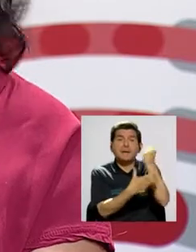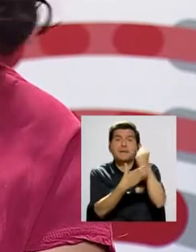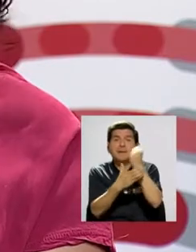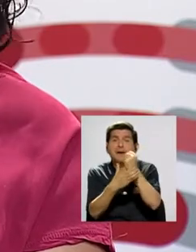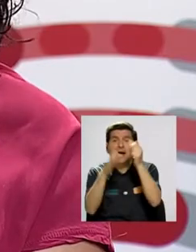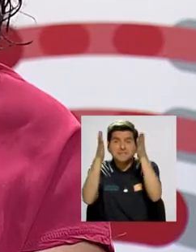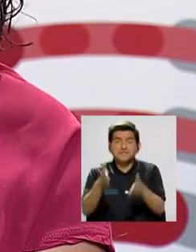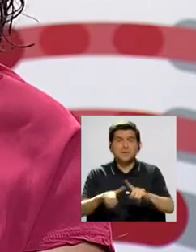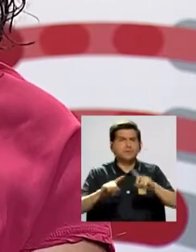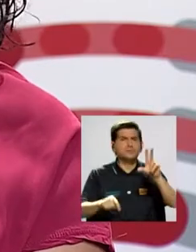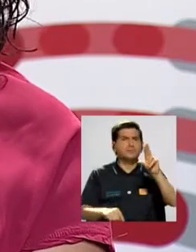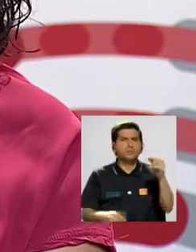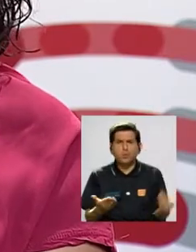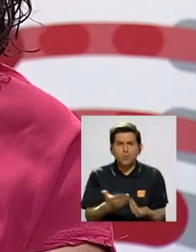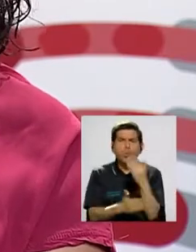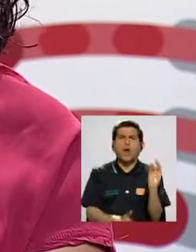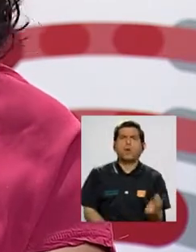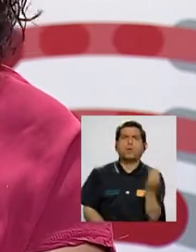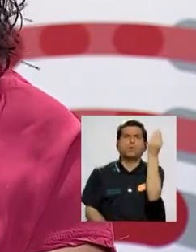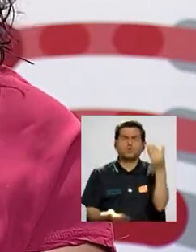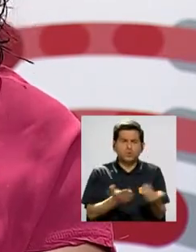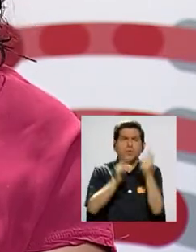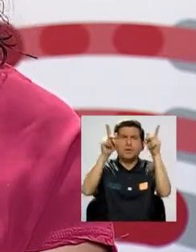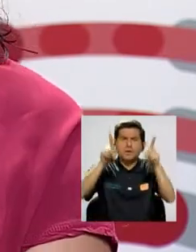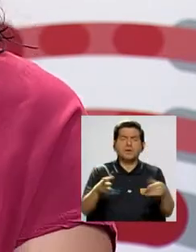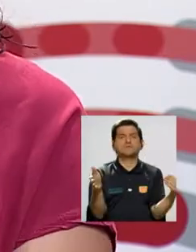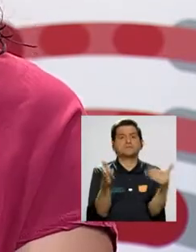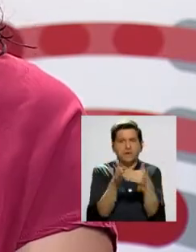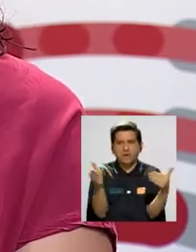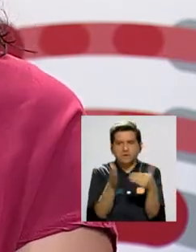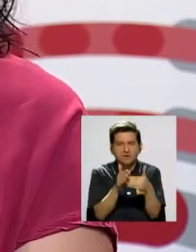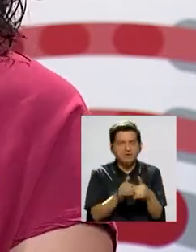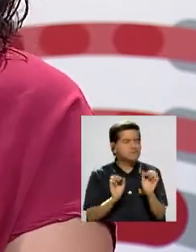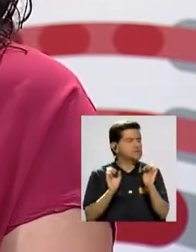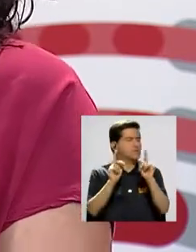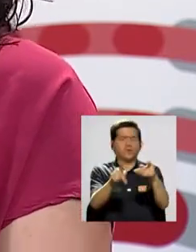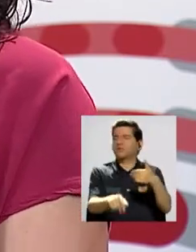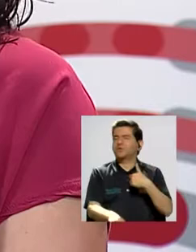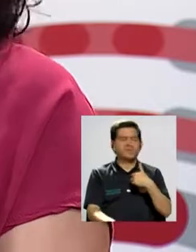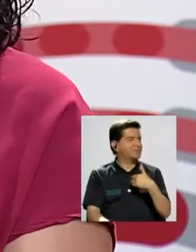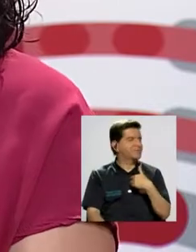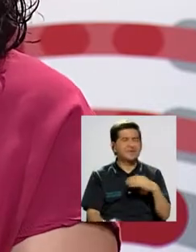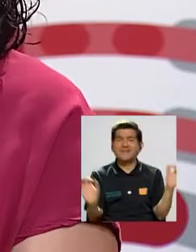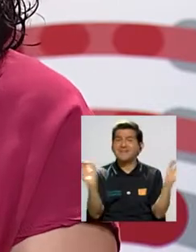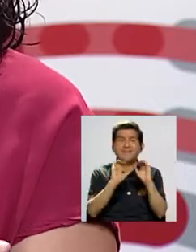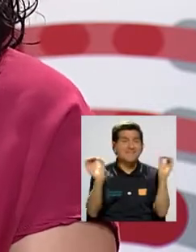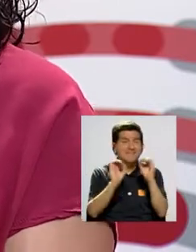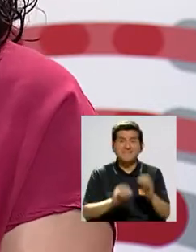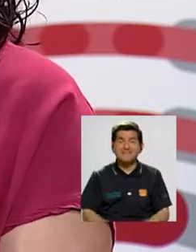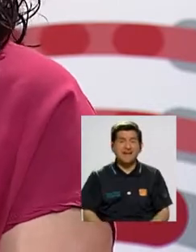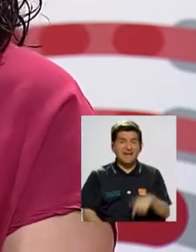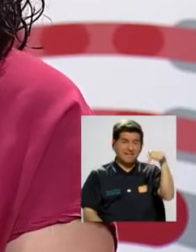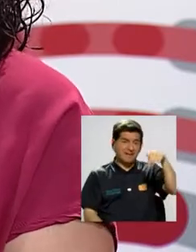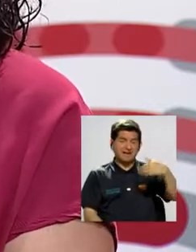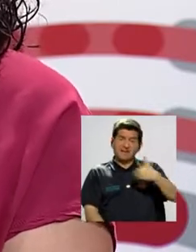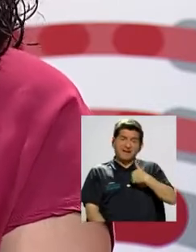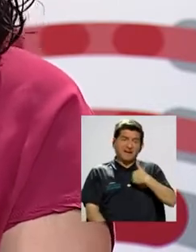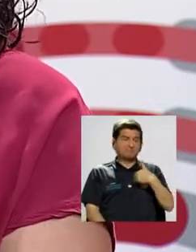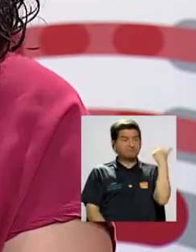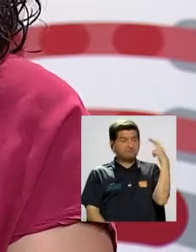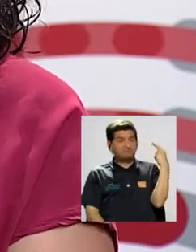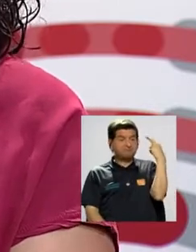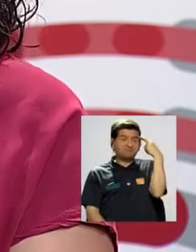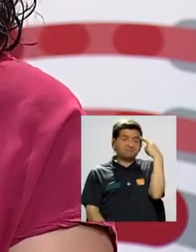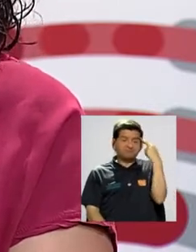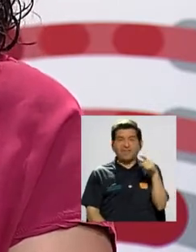son nuevos jóvenes, son nuevas personas que nuevamente no tienen oportunidades, no tienen nada que apostarle y que por lo tanto